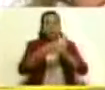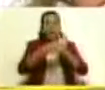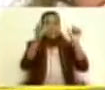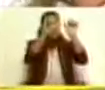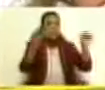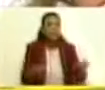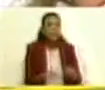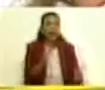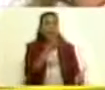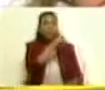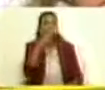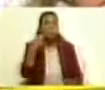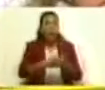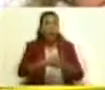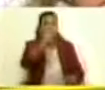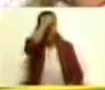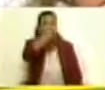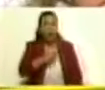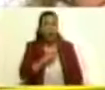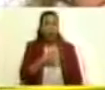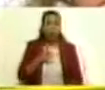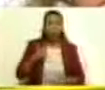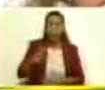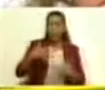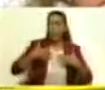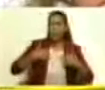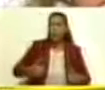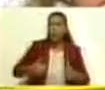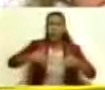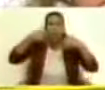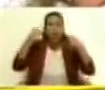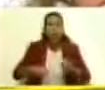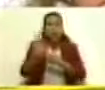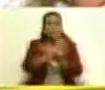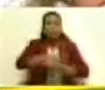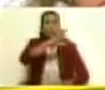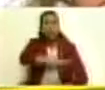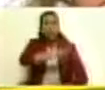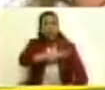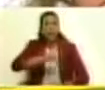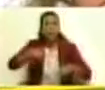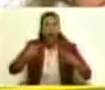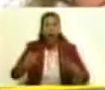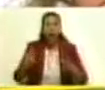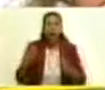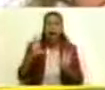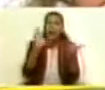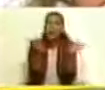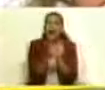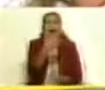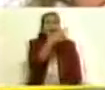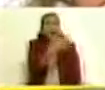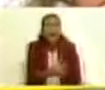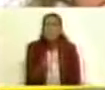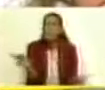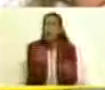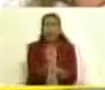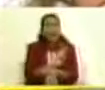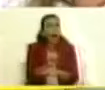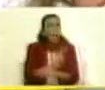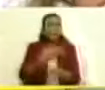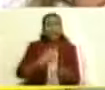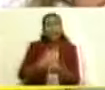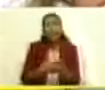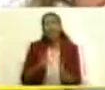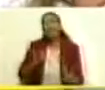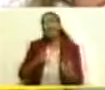sistema de identidad, tránsito, salud y seguridad social para la simplificación de trámites y la posibilidad